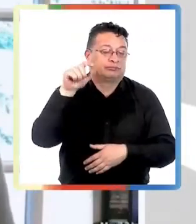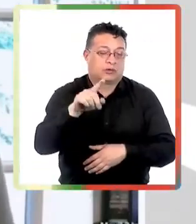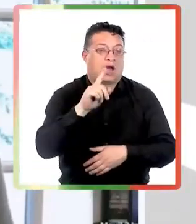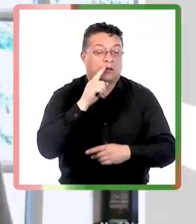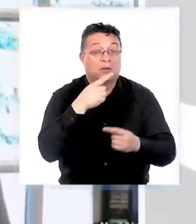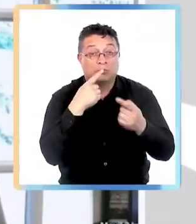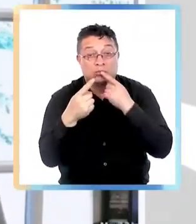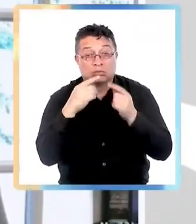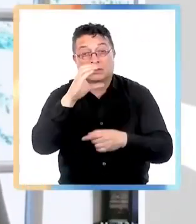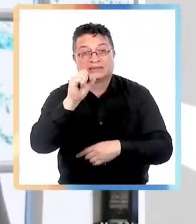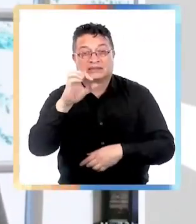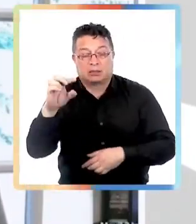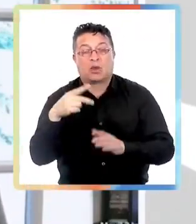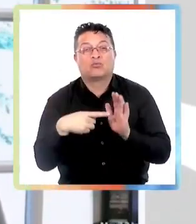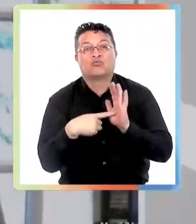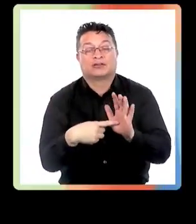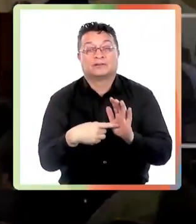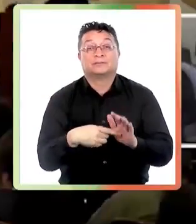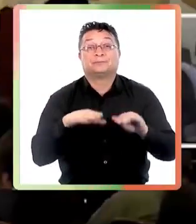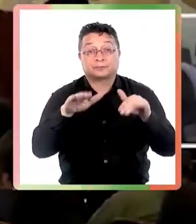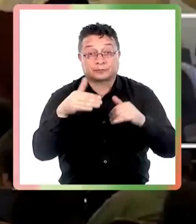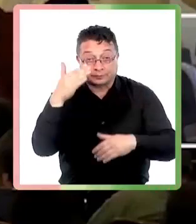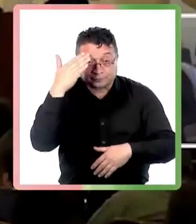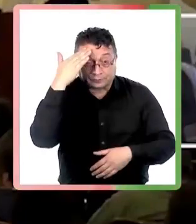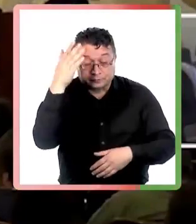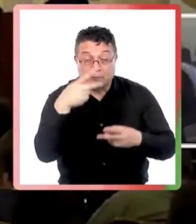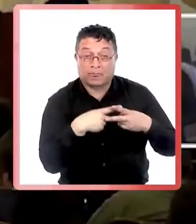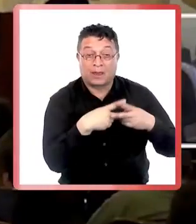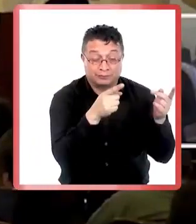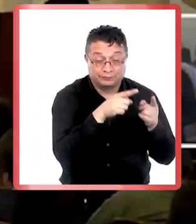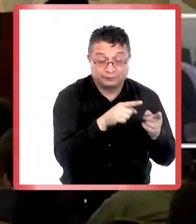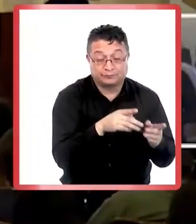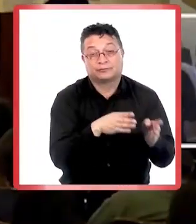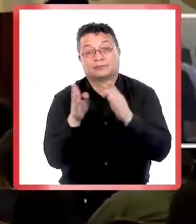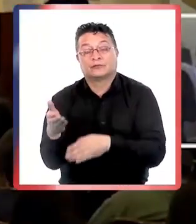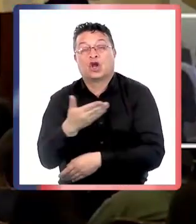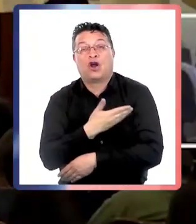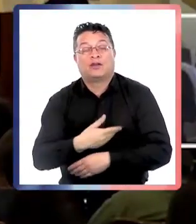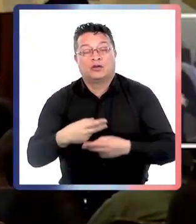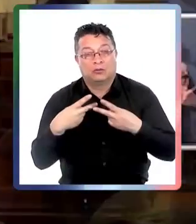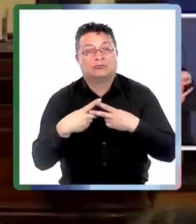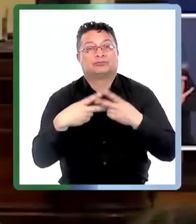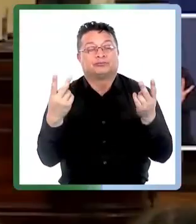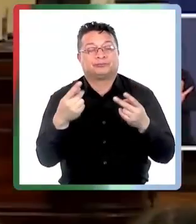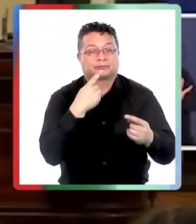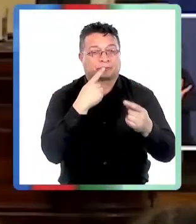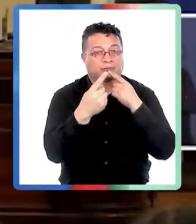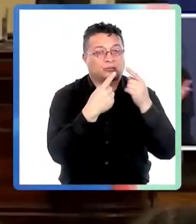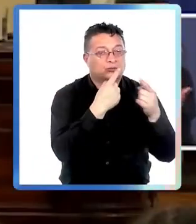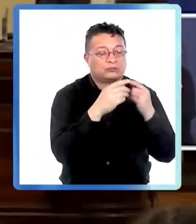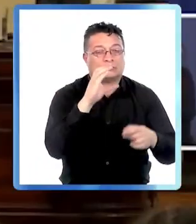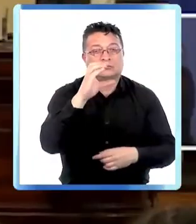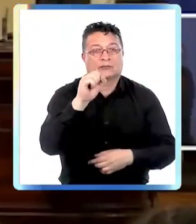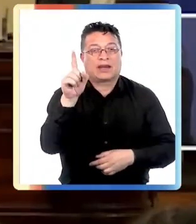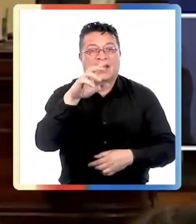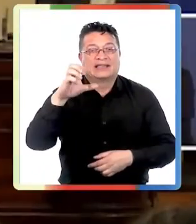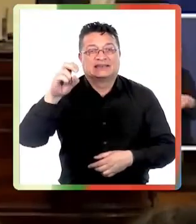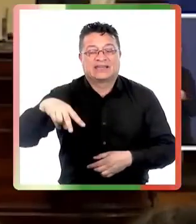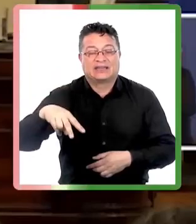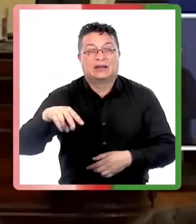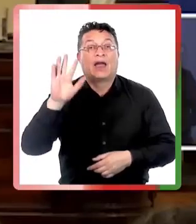que también la encuesta CEP nos ha mostrado. Y el mismo día que se conocía el estudio del CEP, el gobierno divulgaba los resultados de